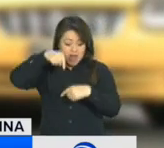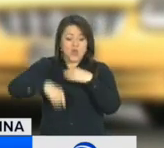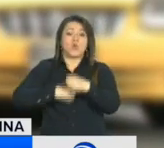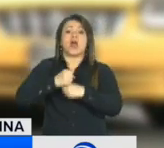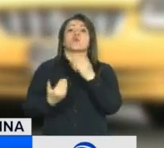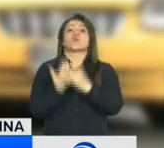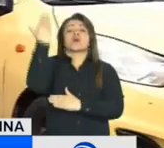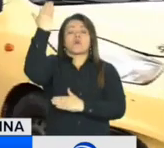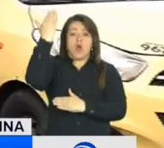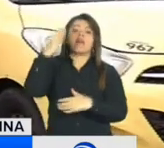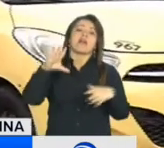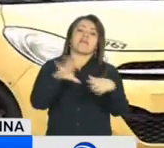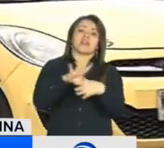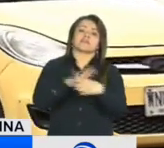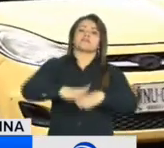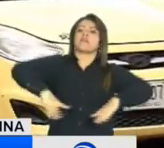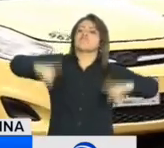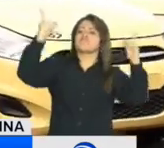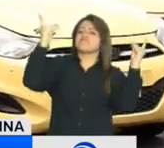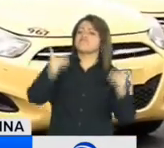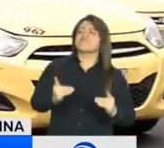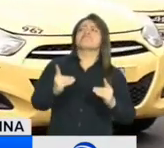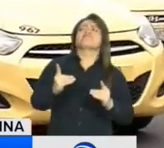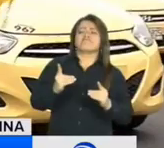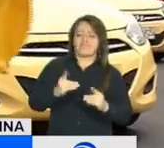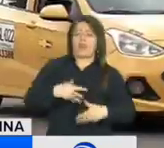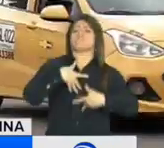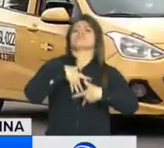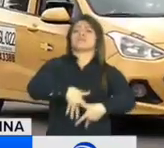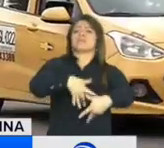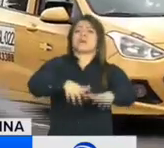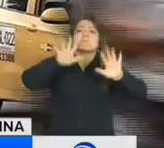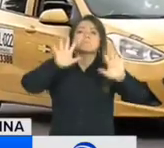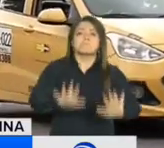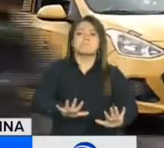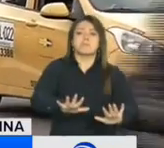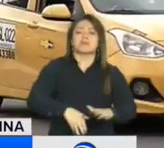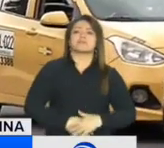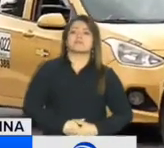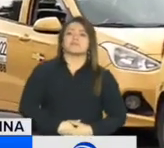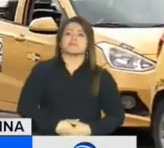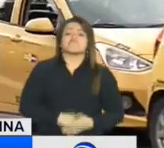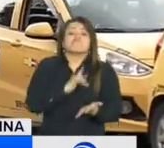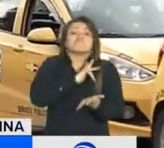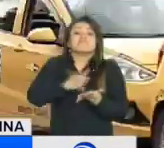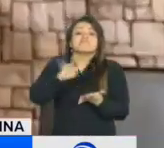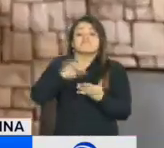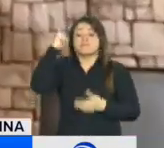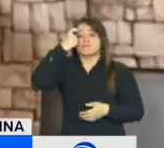está considerando entrar a paro indefinido tras el aumento en el precio de la gasolina. Y es muy urgente que el gobierno